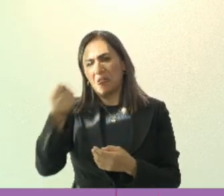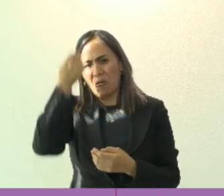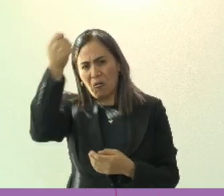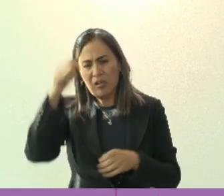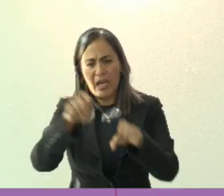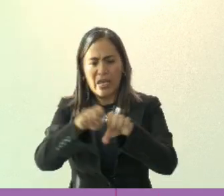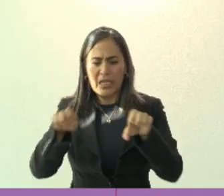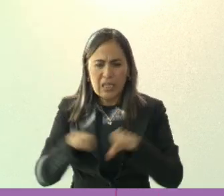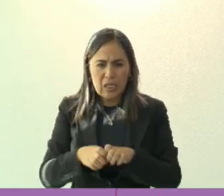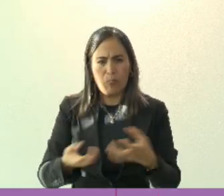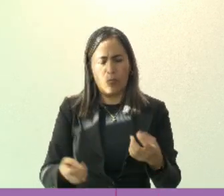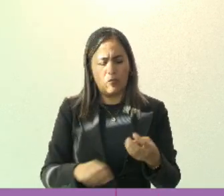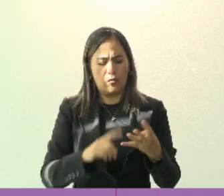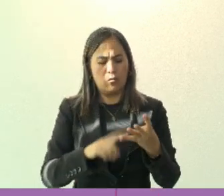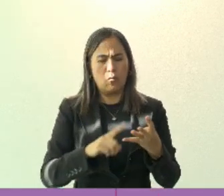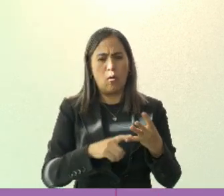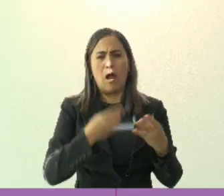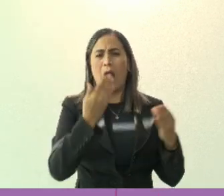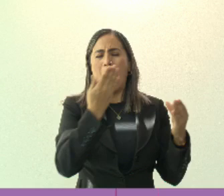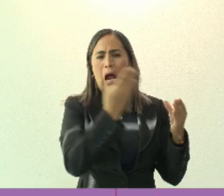los archivos. Ahí nos piden